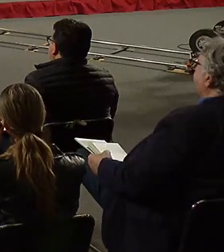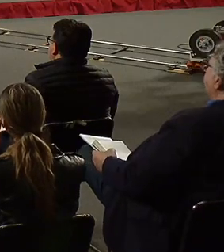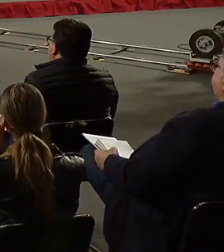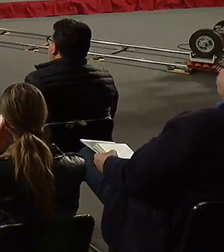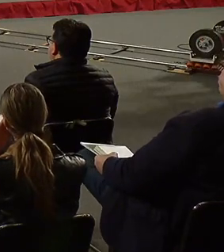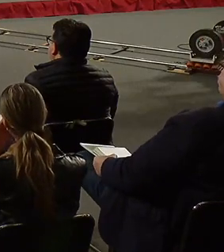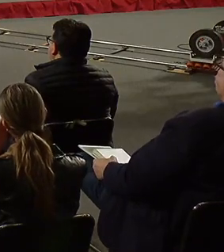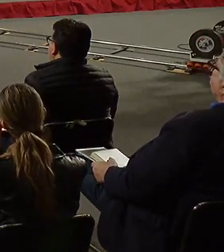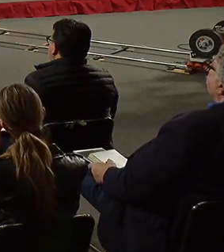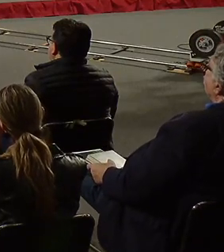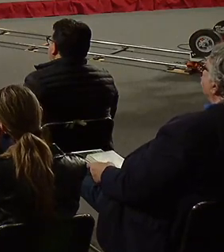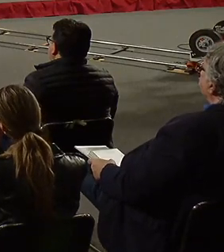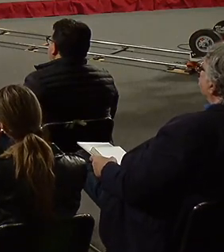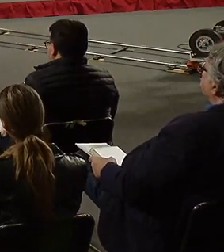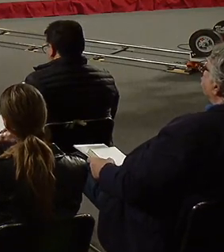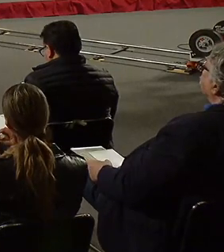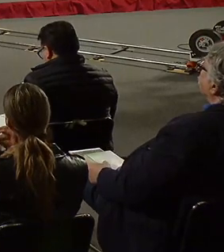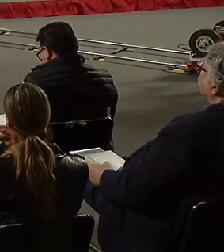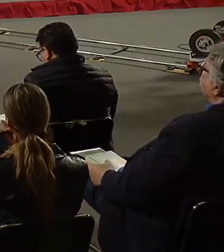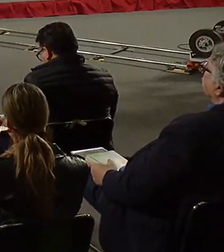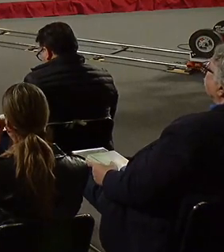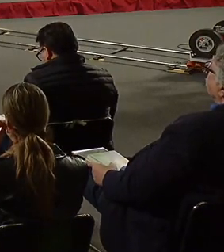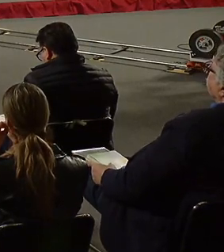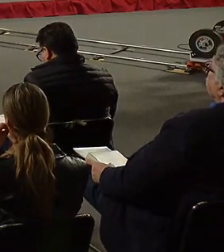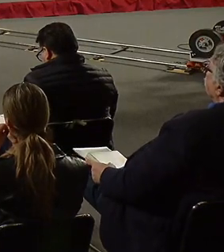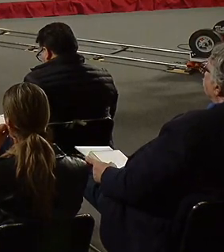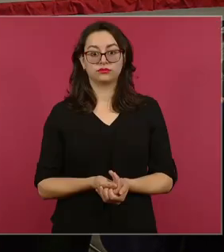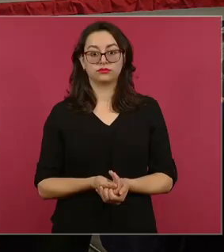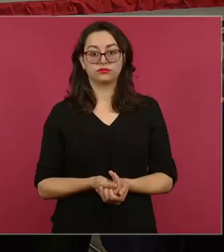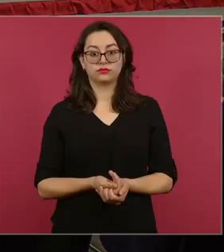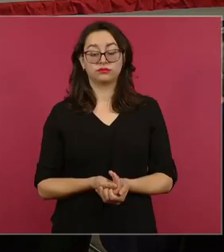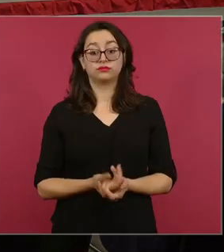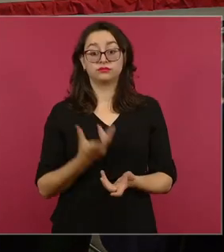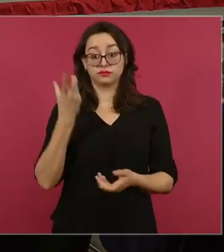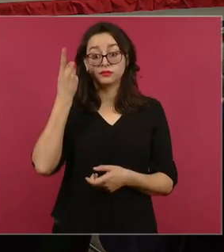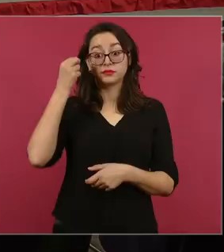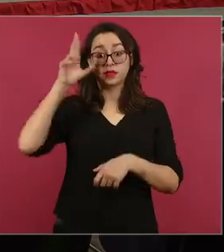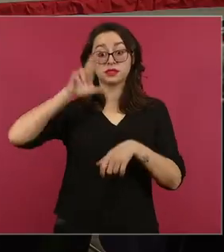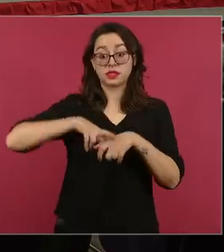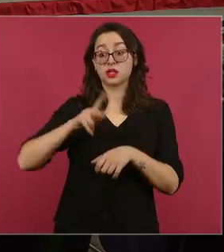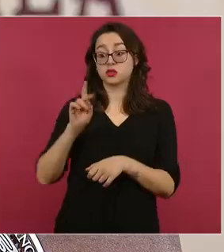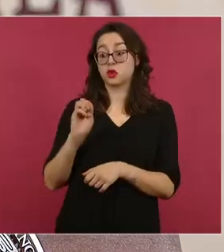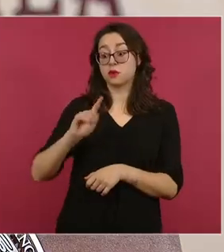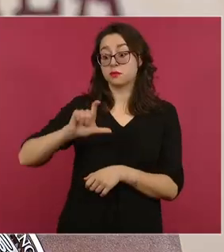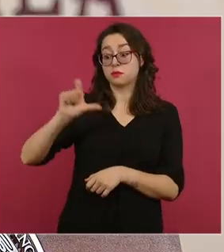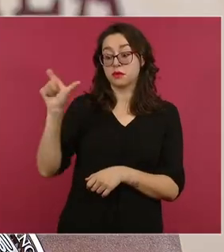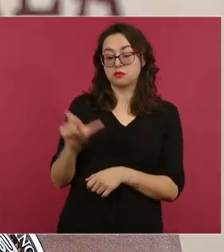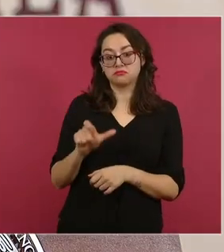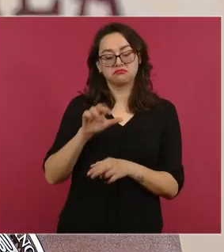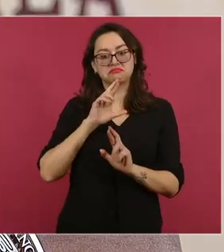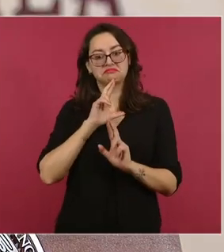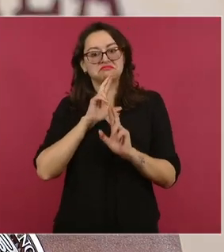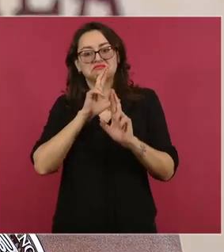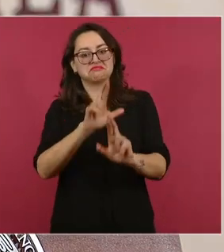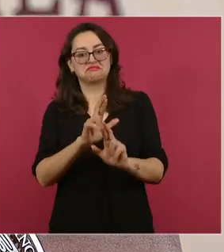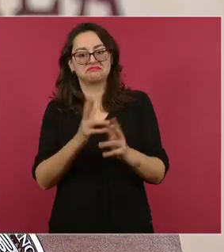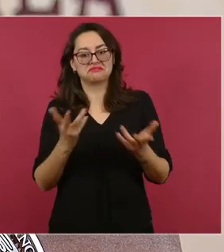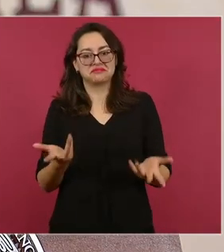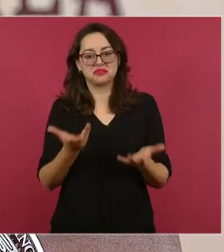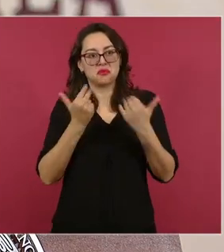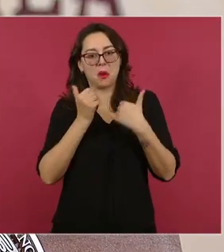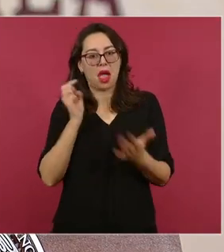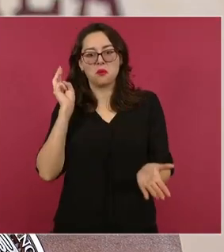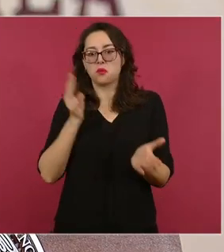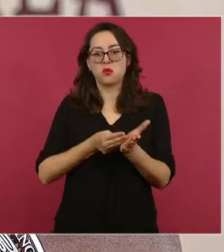Bueno, hasta aquí el director de Pemex, pero todavía no acabamos con Pemex. Circula un video